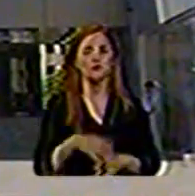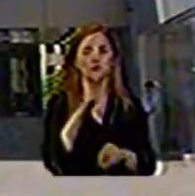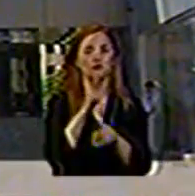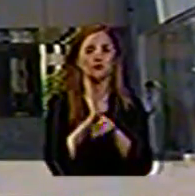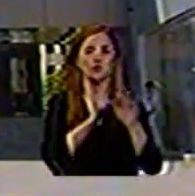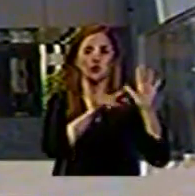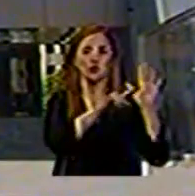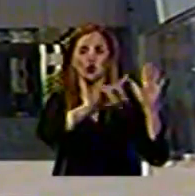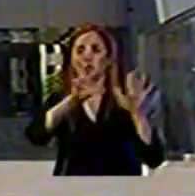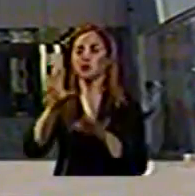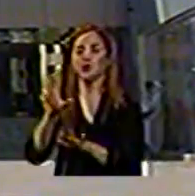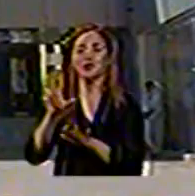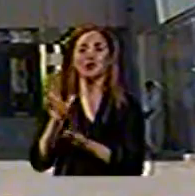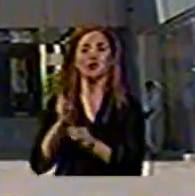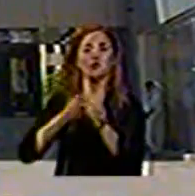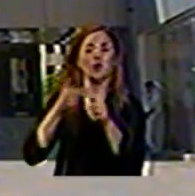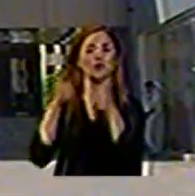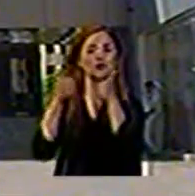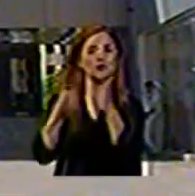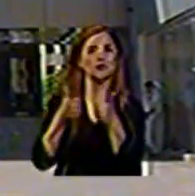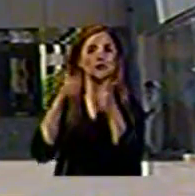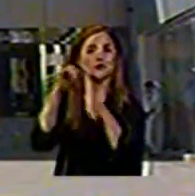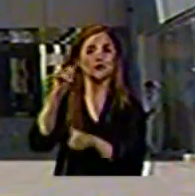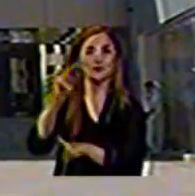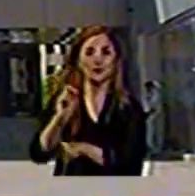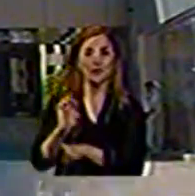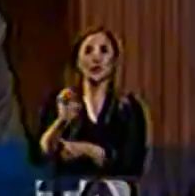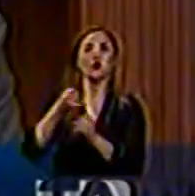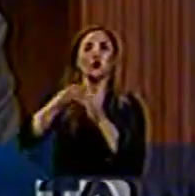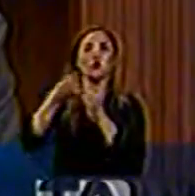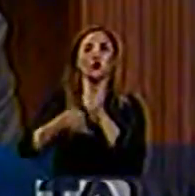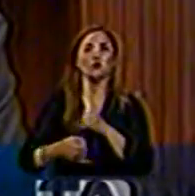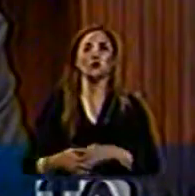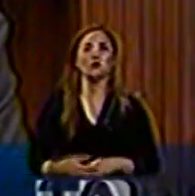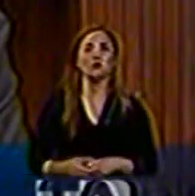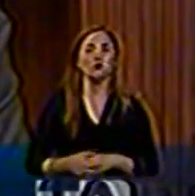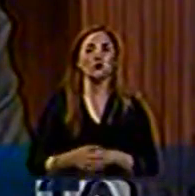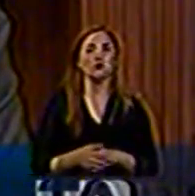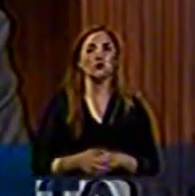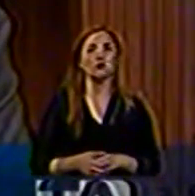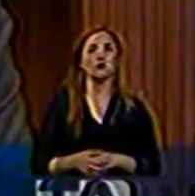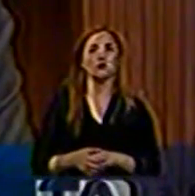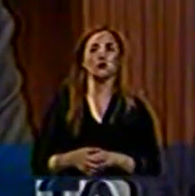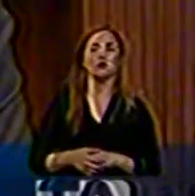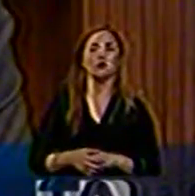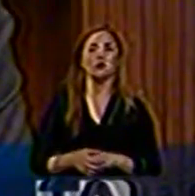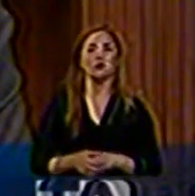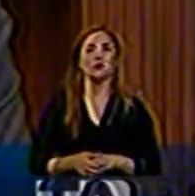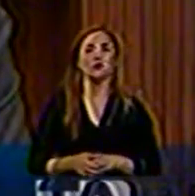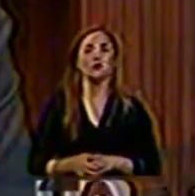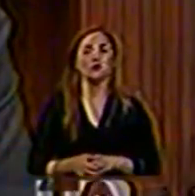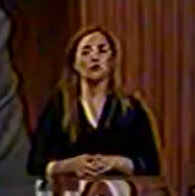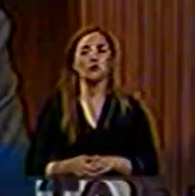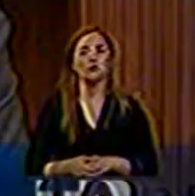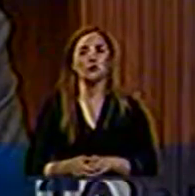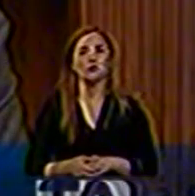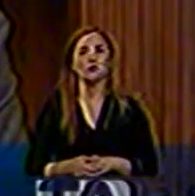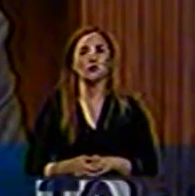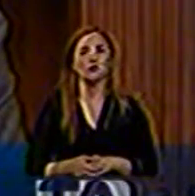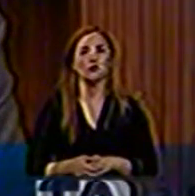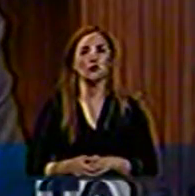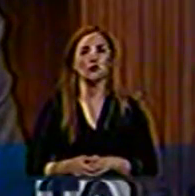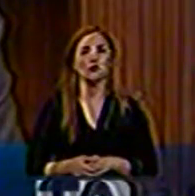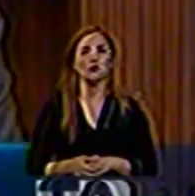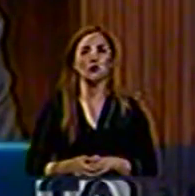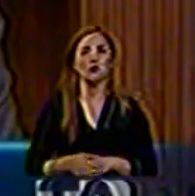3 de los 5 vocales decidieron postularse al CNE definitivo. Cuando me propusieron el Consejo de Participación